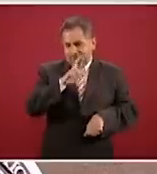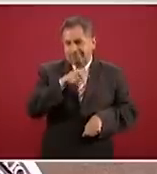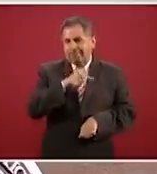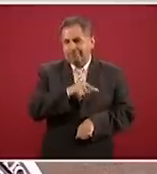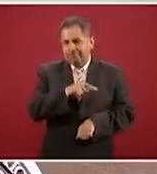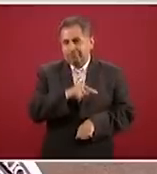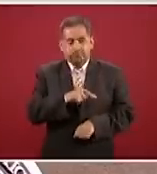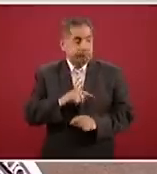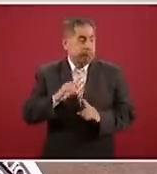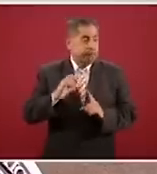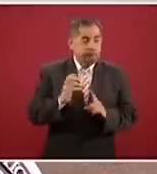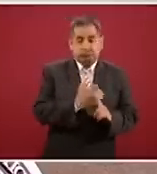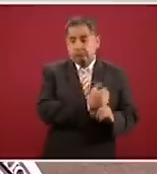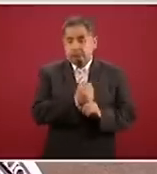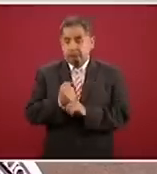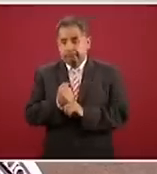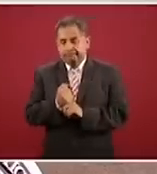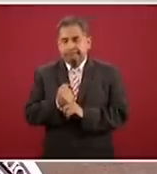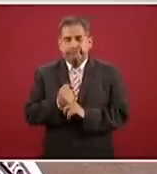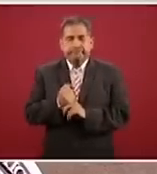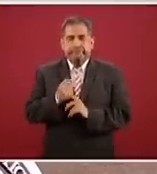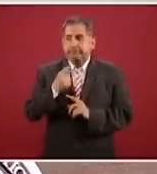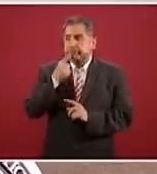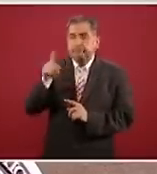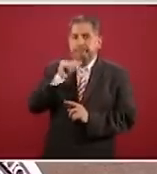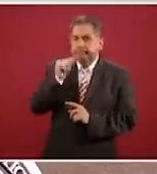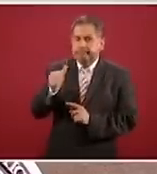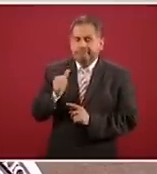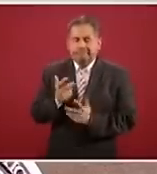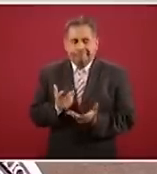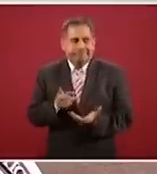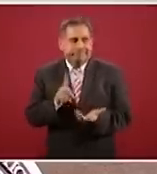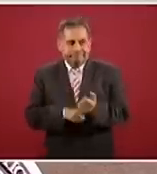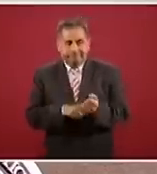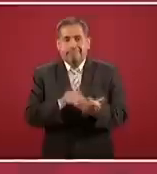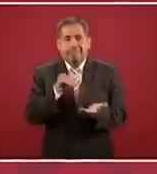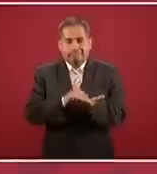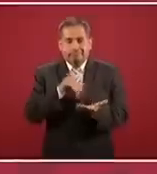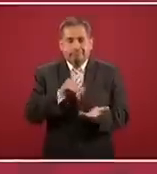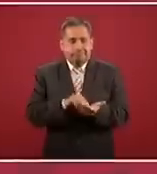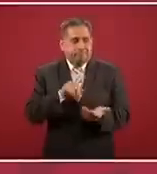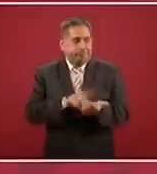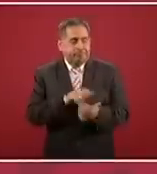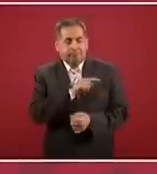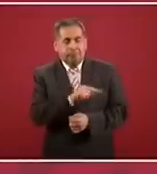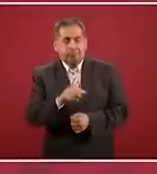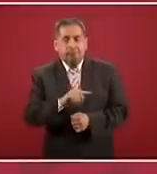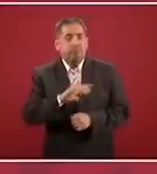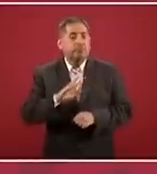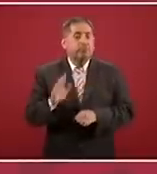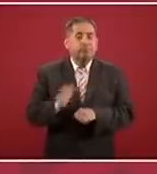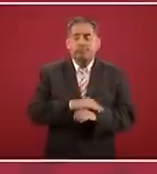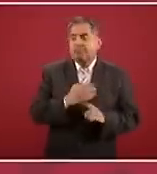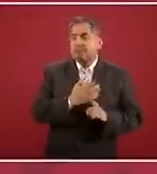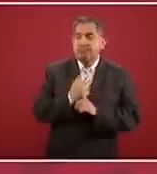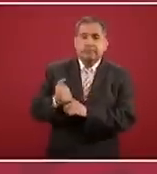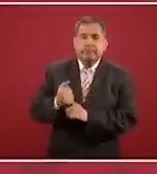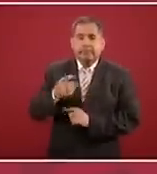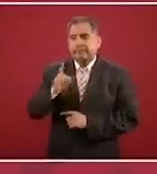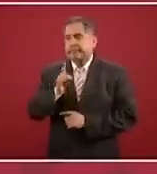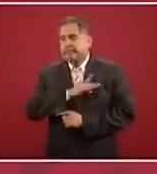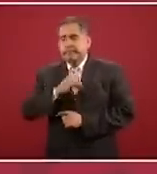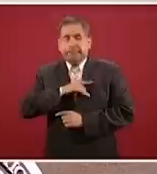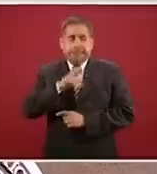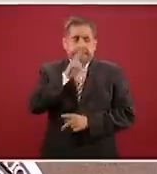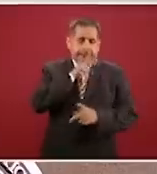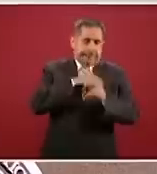Muchos secuestros no son denunciados precisamente porque las víctimas quieren